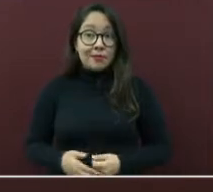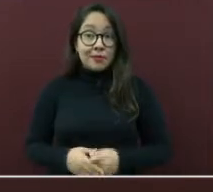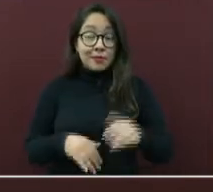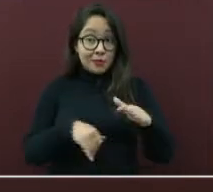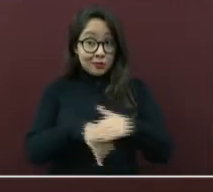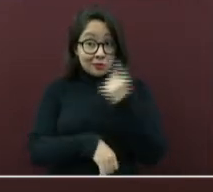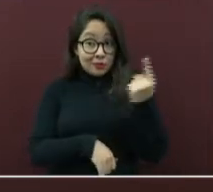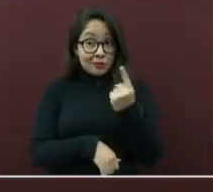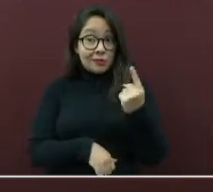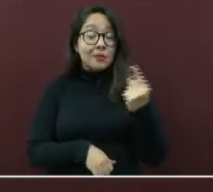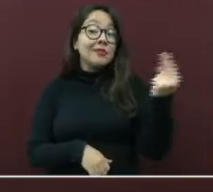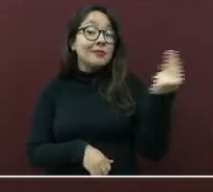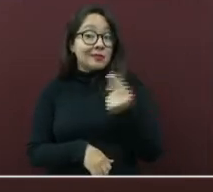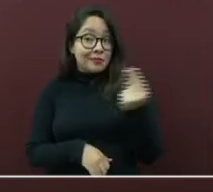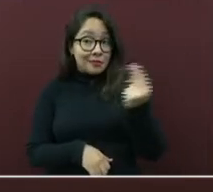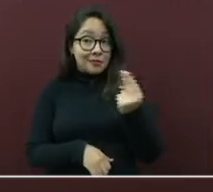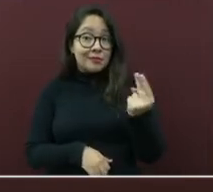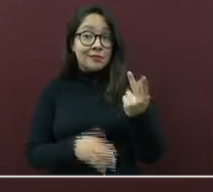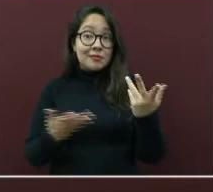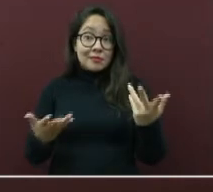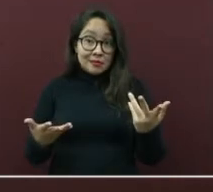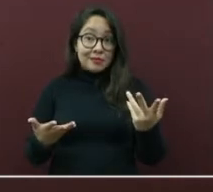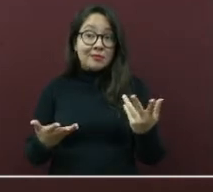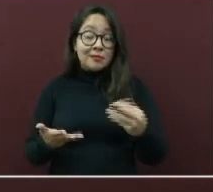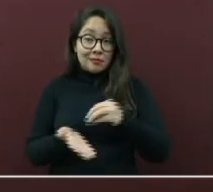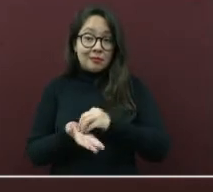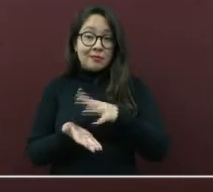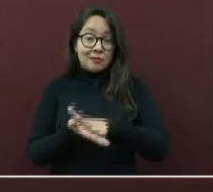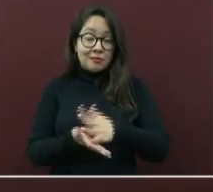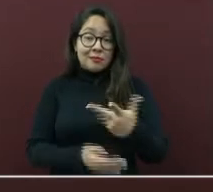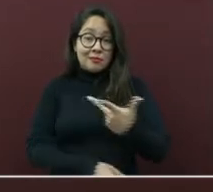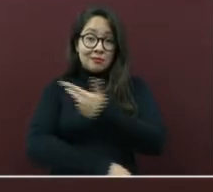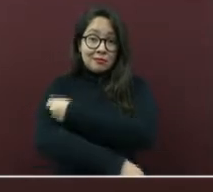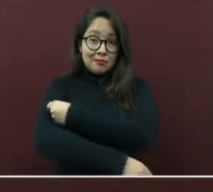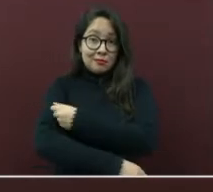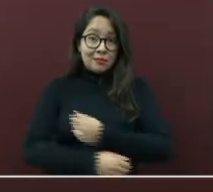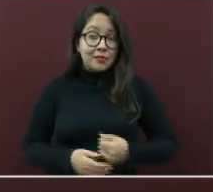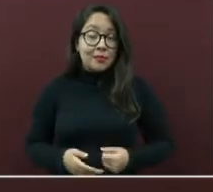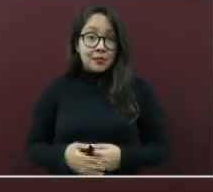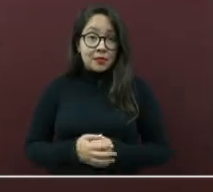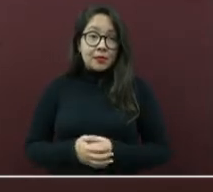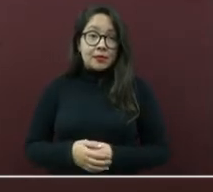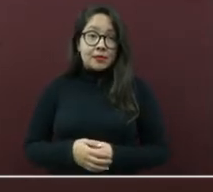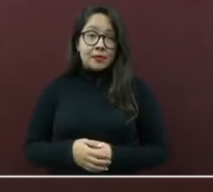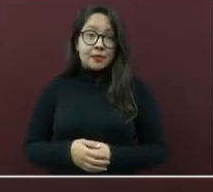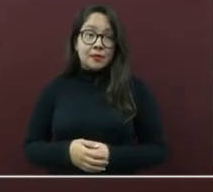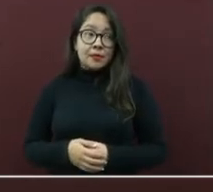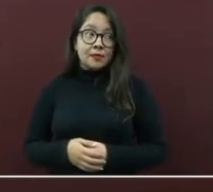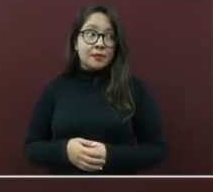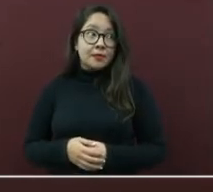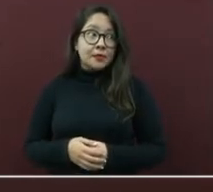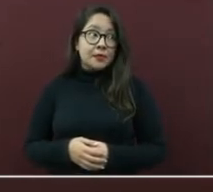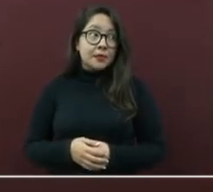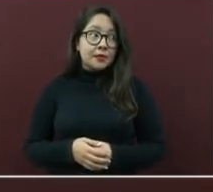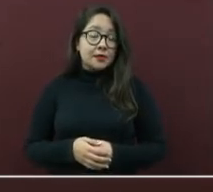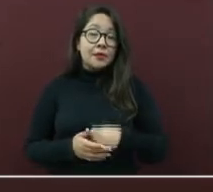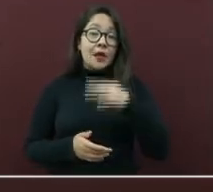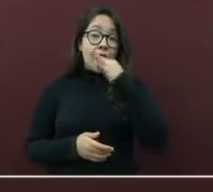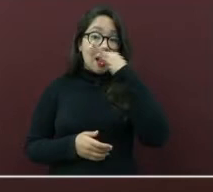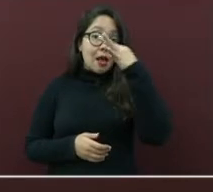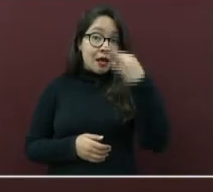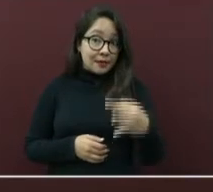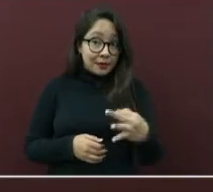es necesario que igualmente se vacunen de la misma manera reiteramos